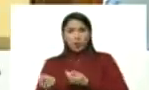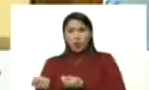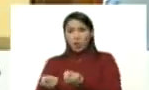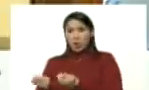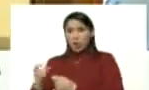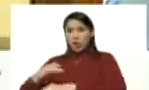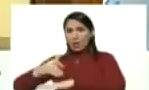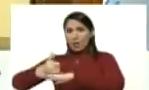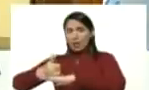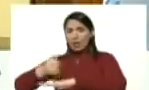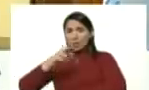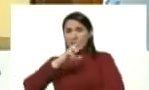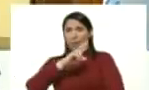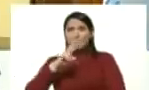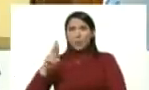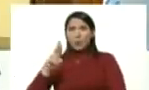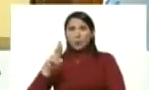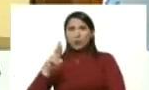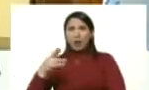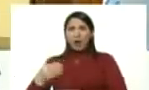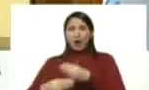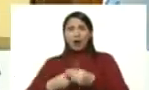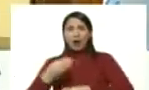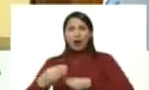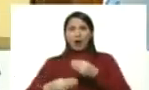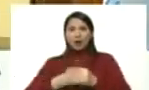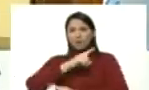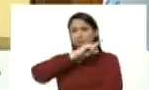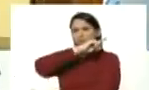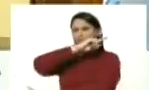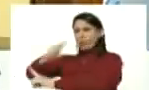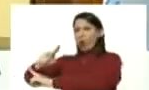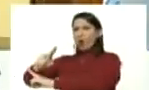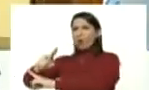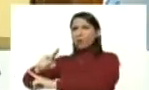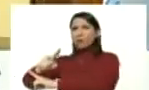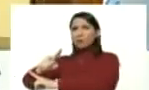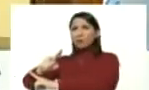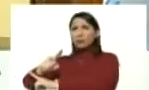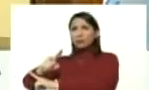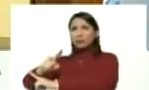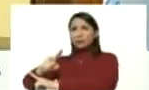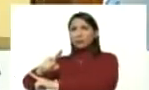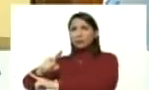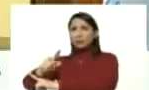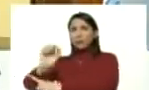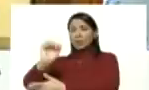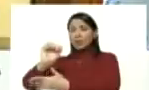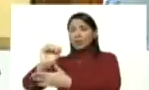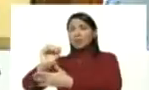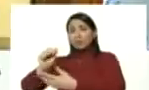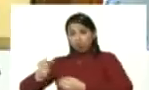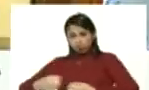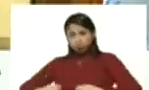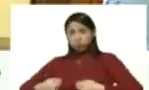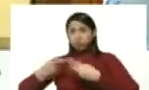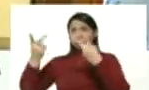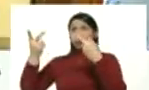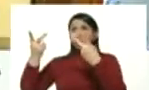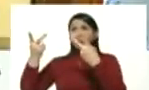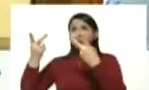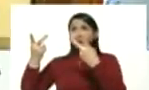la República hace esta denuncia y la elevará a